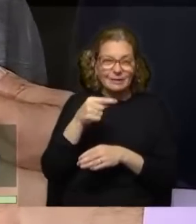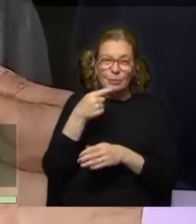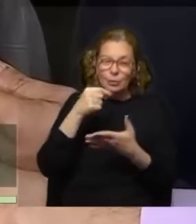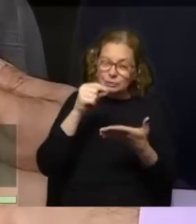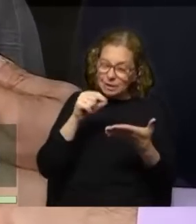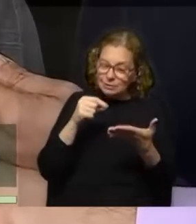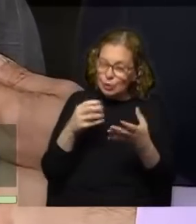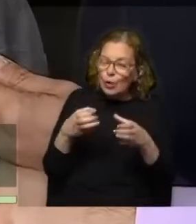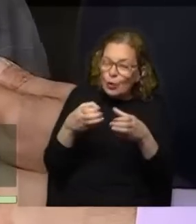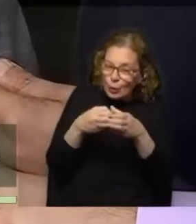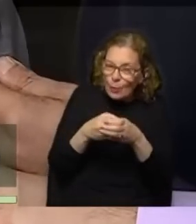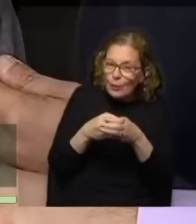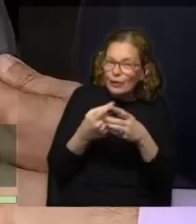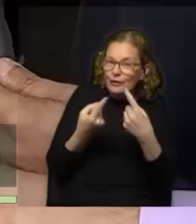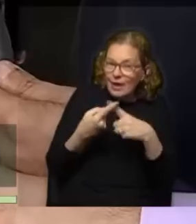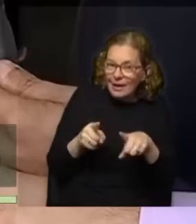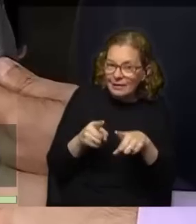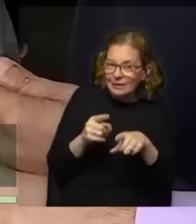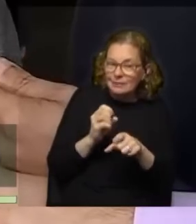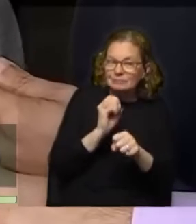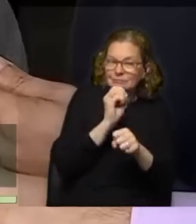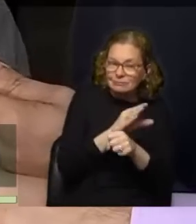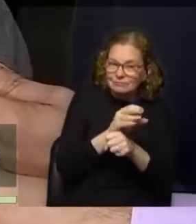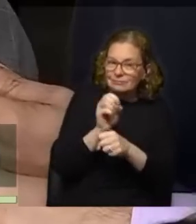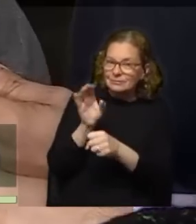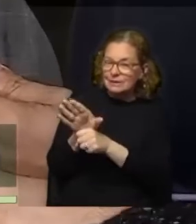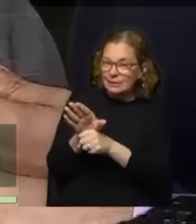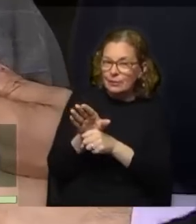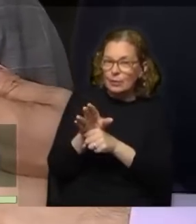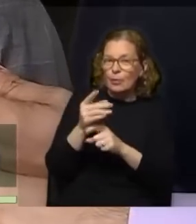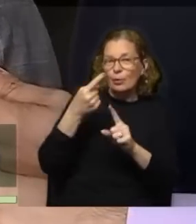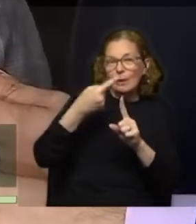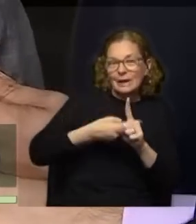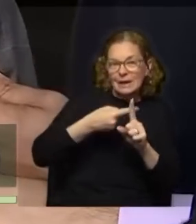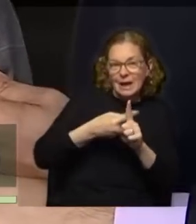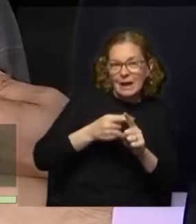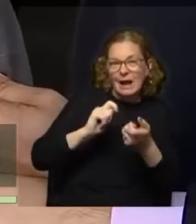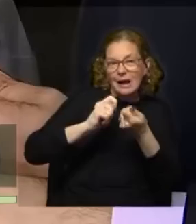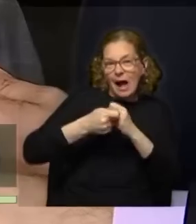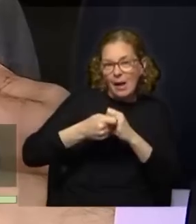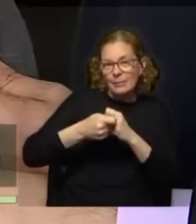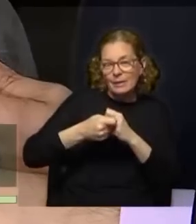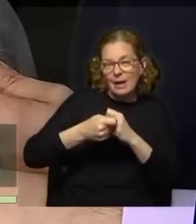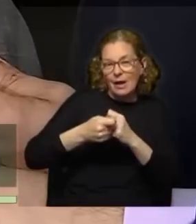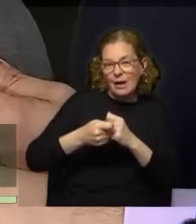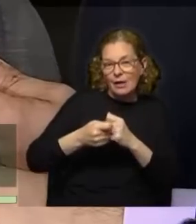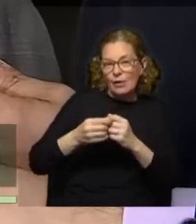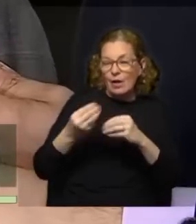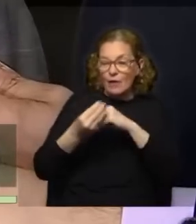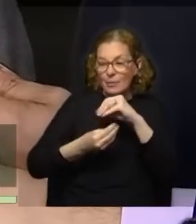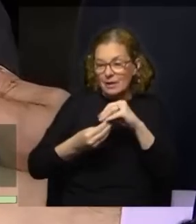especializado del núcleo y se busca una derivación a veces atrae un subsidio por alquiler a veces a través de la reinculación familiar